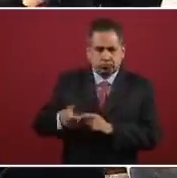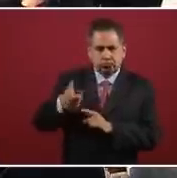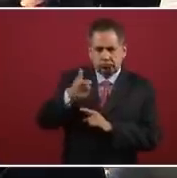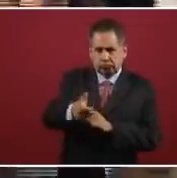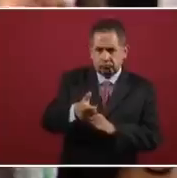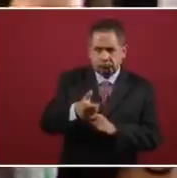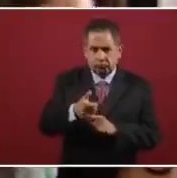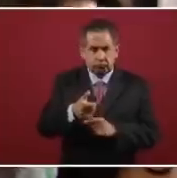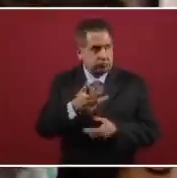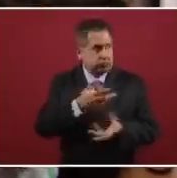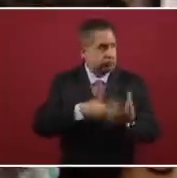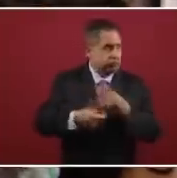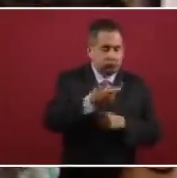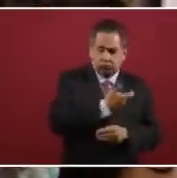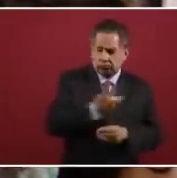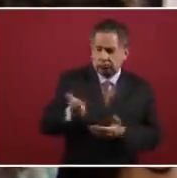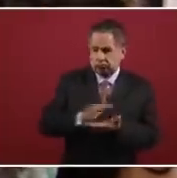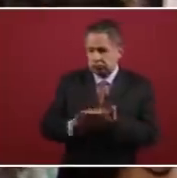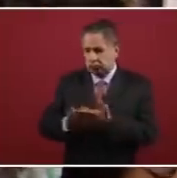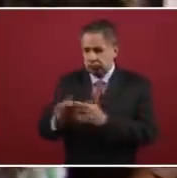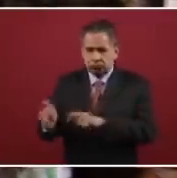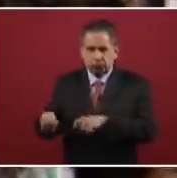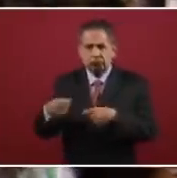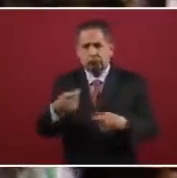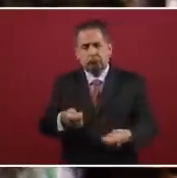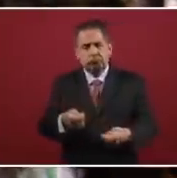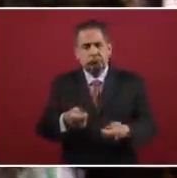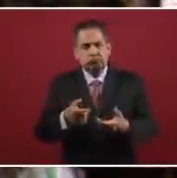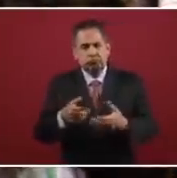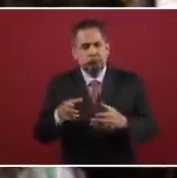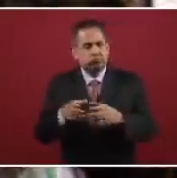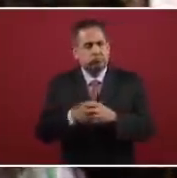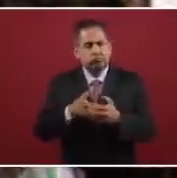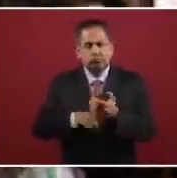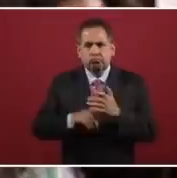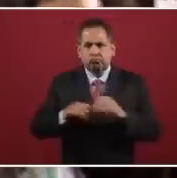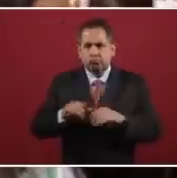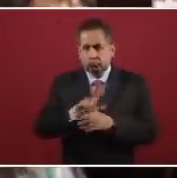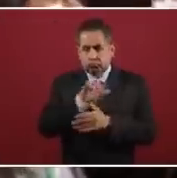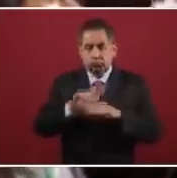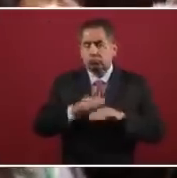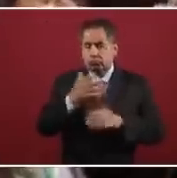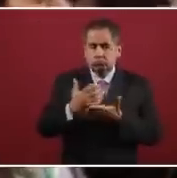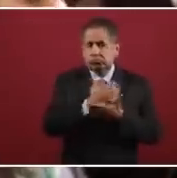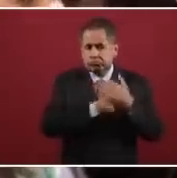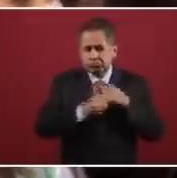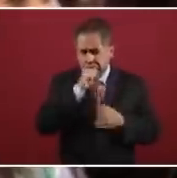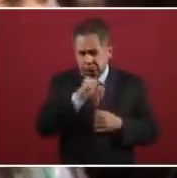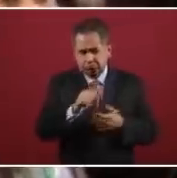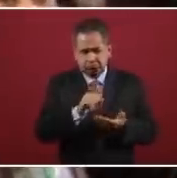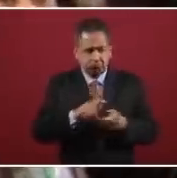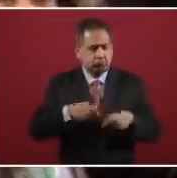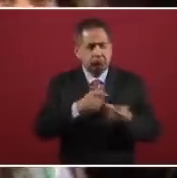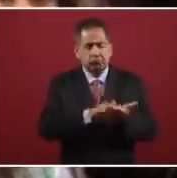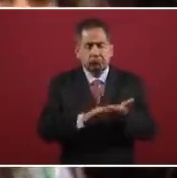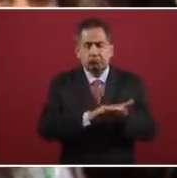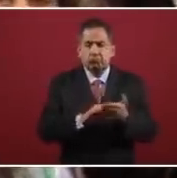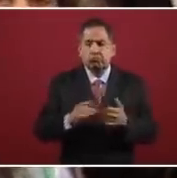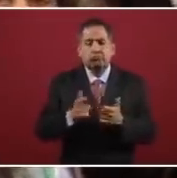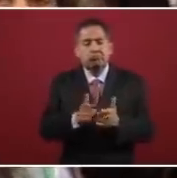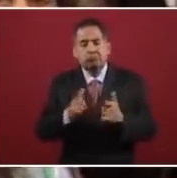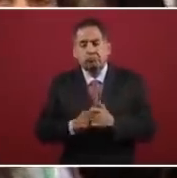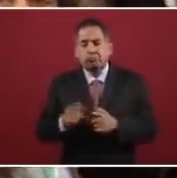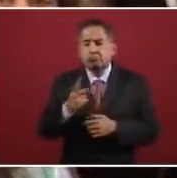lo que les van a dar de liquidación. Las liquidaciones son incluso por encima de la ley, son muy buenas, pero hay grupos de 200,